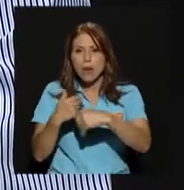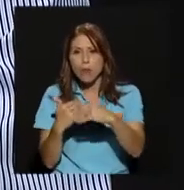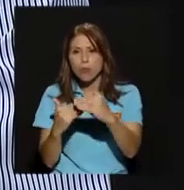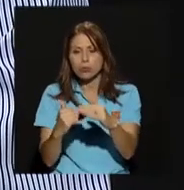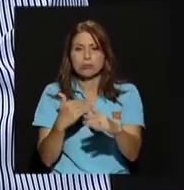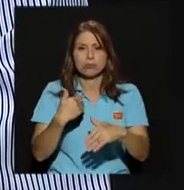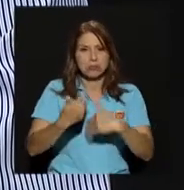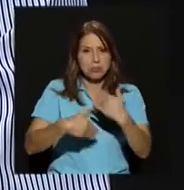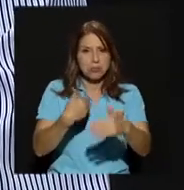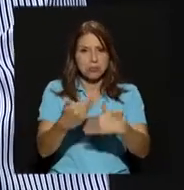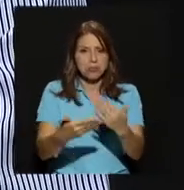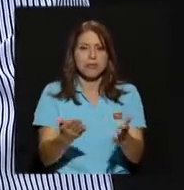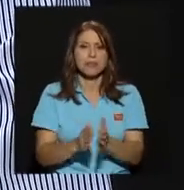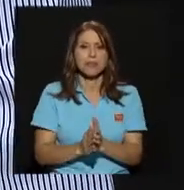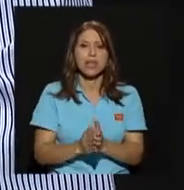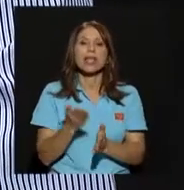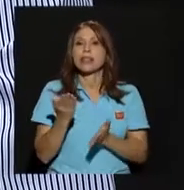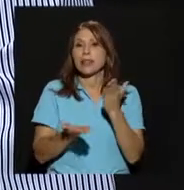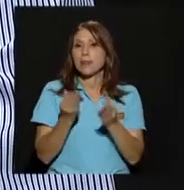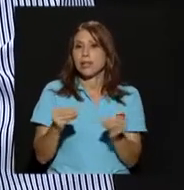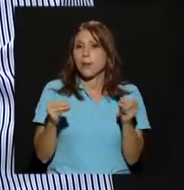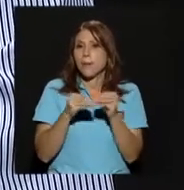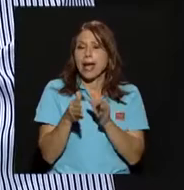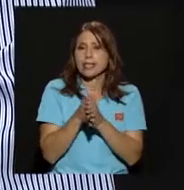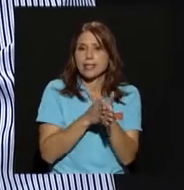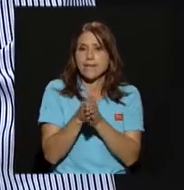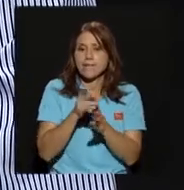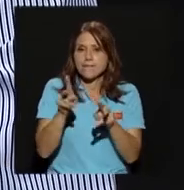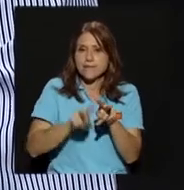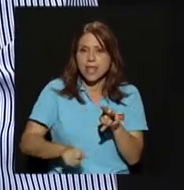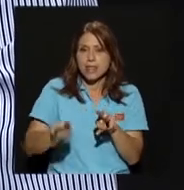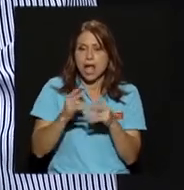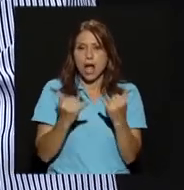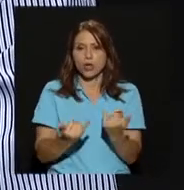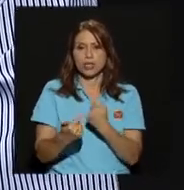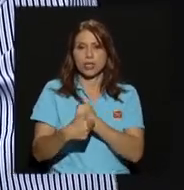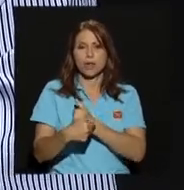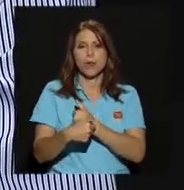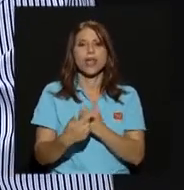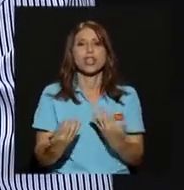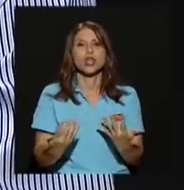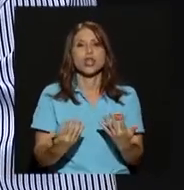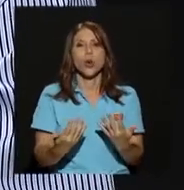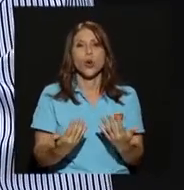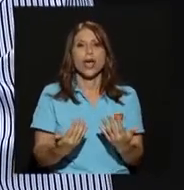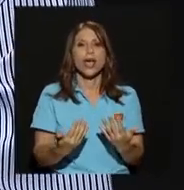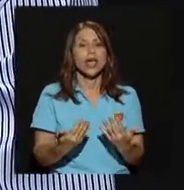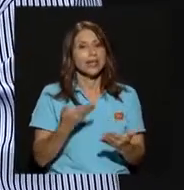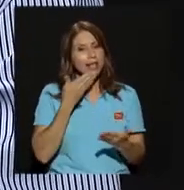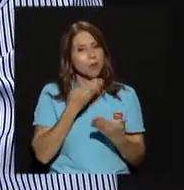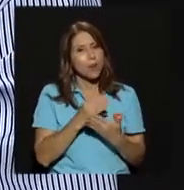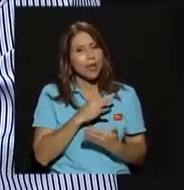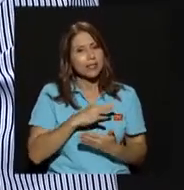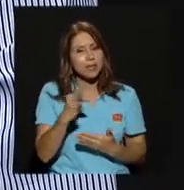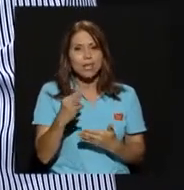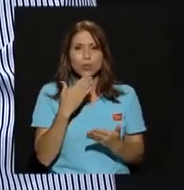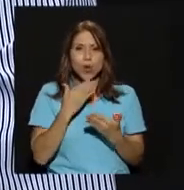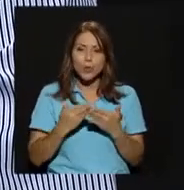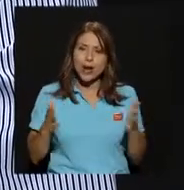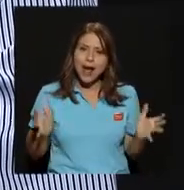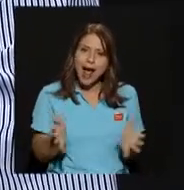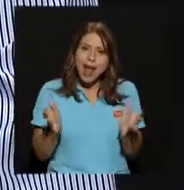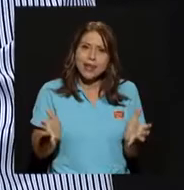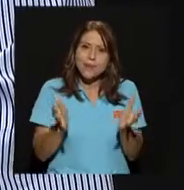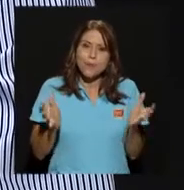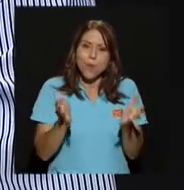Tal vez la parte más ventajosa que tenemos en este momento es el buen espíritu, el buen ánimo que